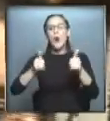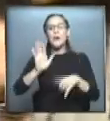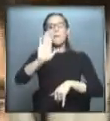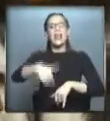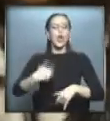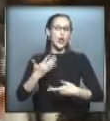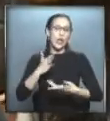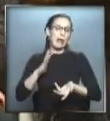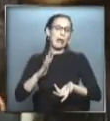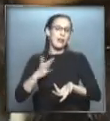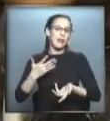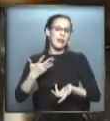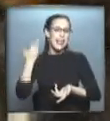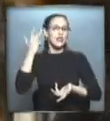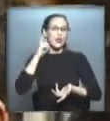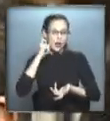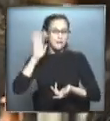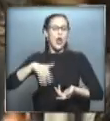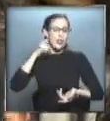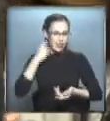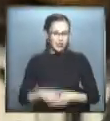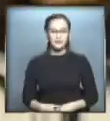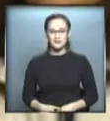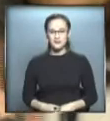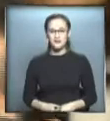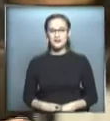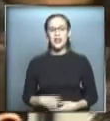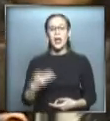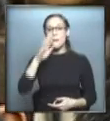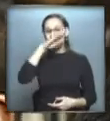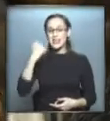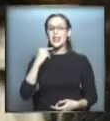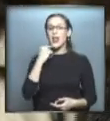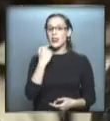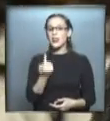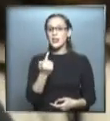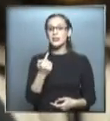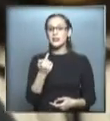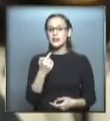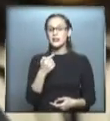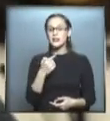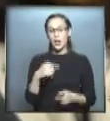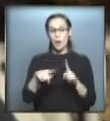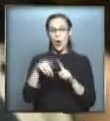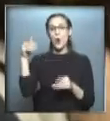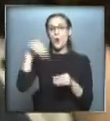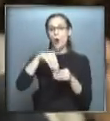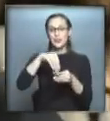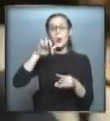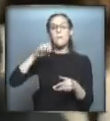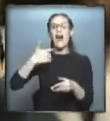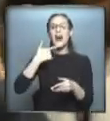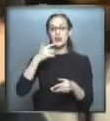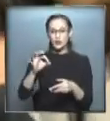de 16 años, y eso es importante. La Presidenta de la República acaba de decir en su mensaje al votar que esto, las PASO, significa un